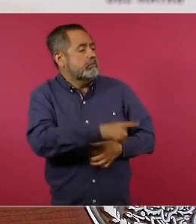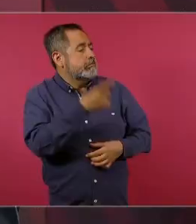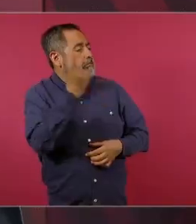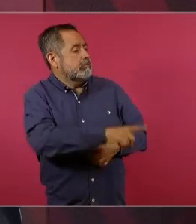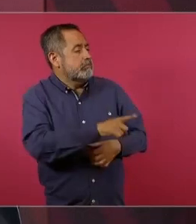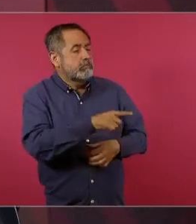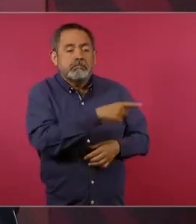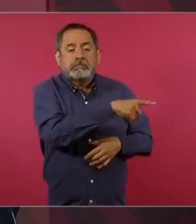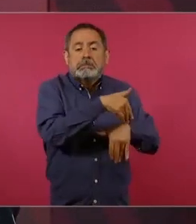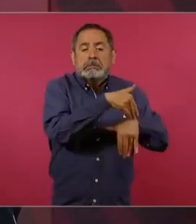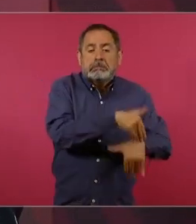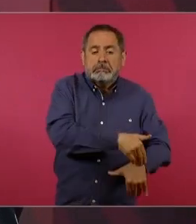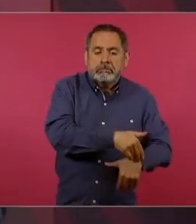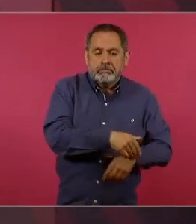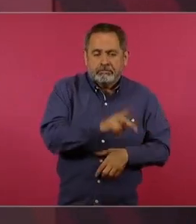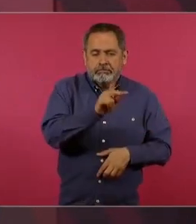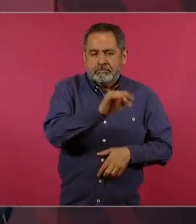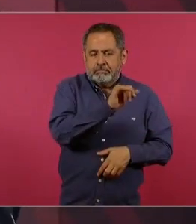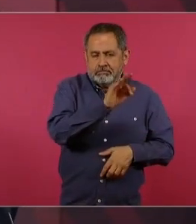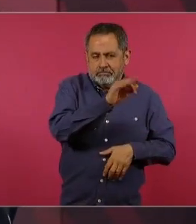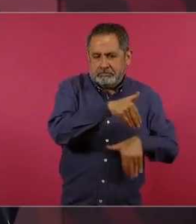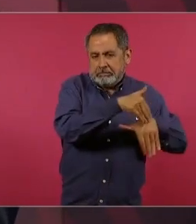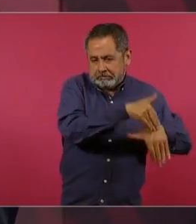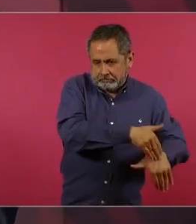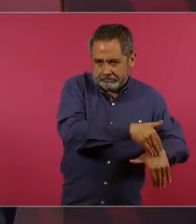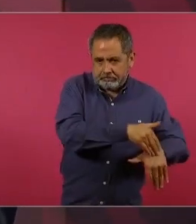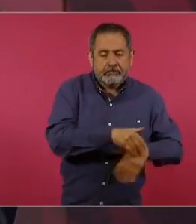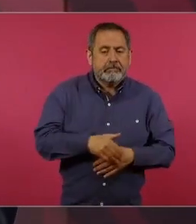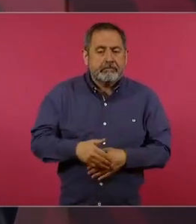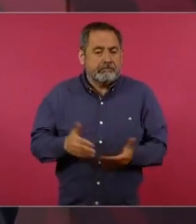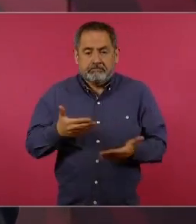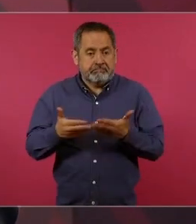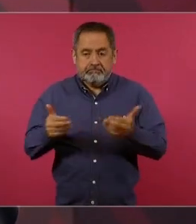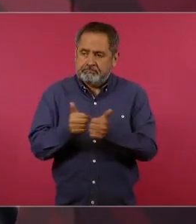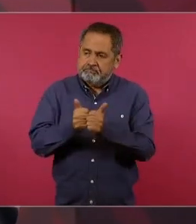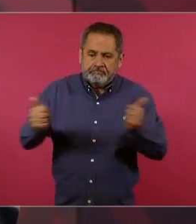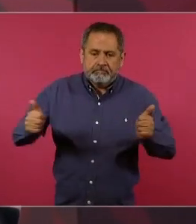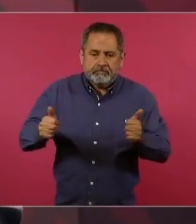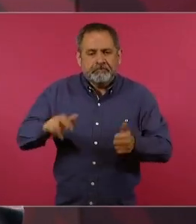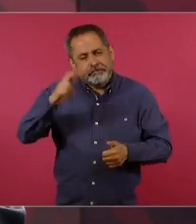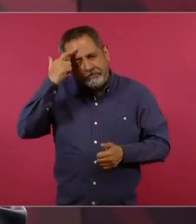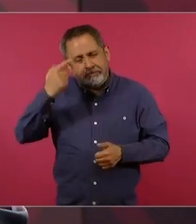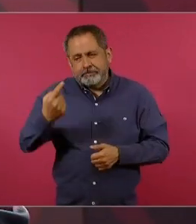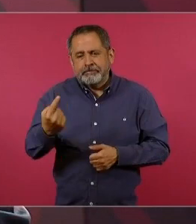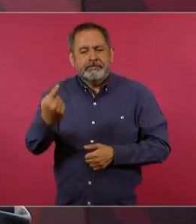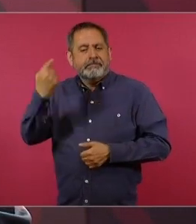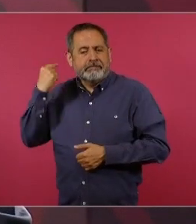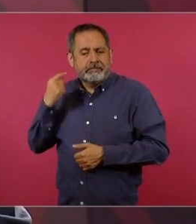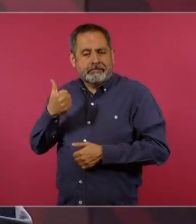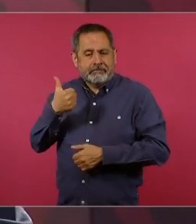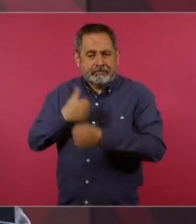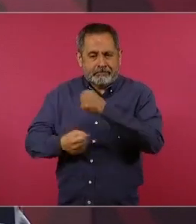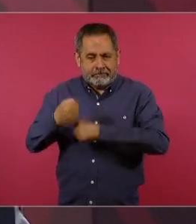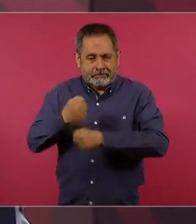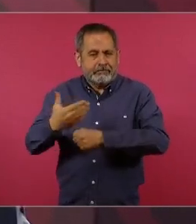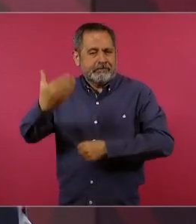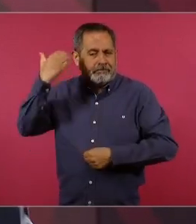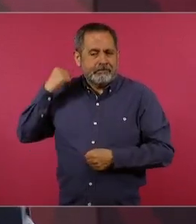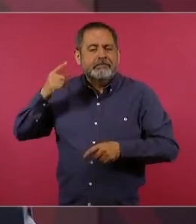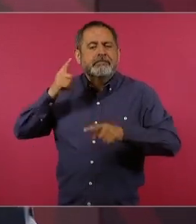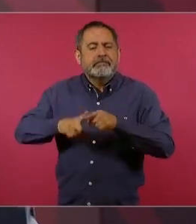Pero, ¿quién mandaba en la Corte en el sexenio pasado?